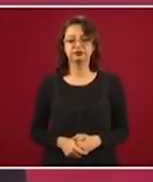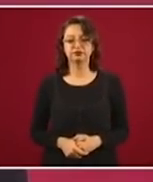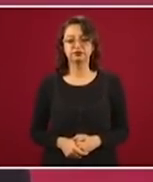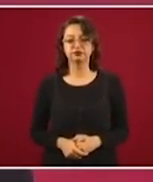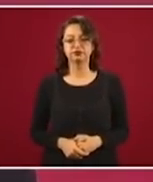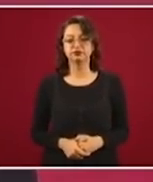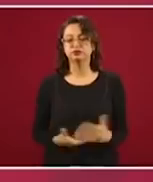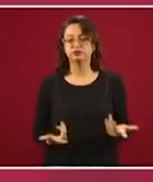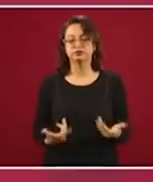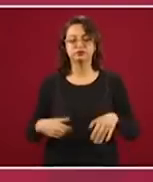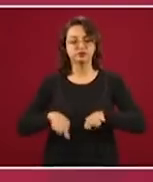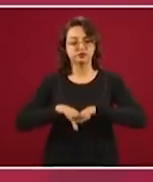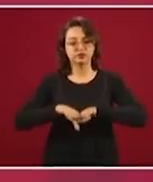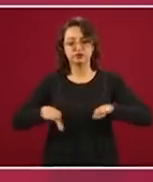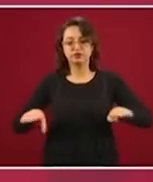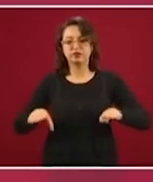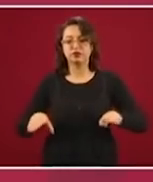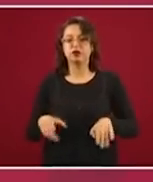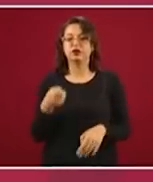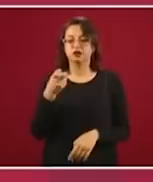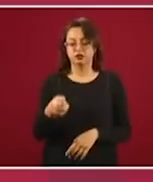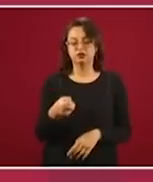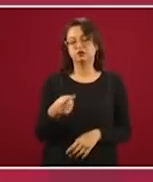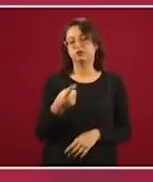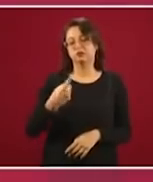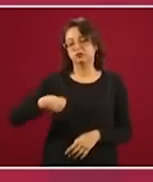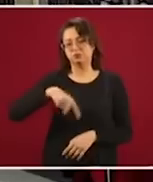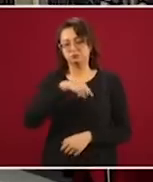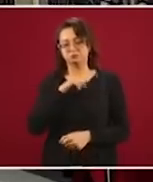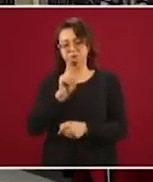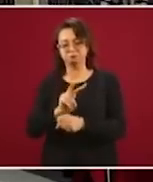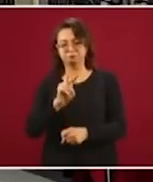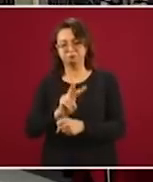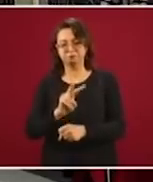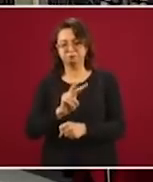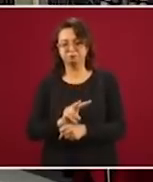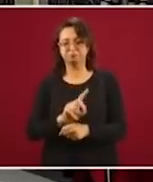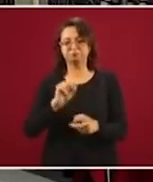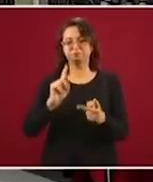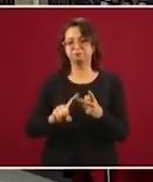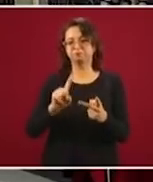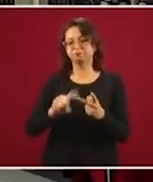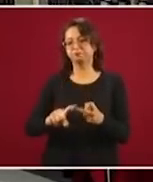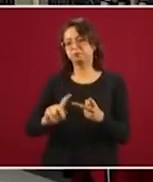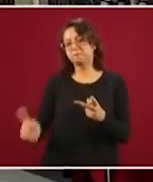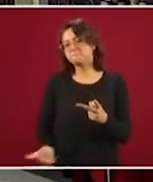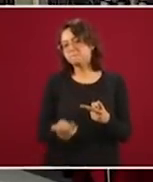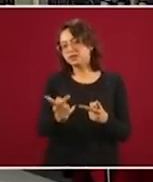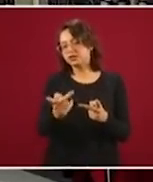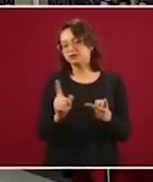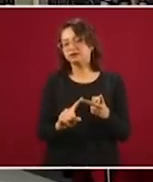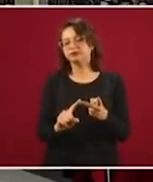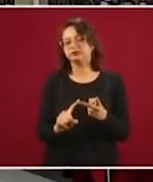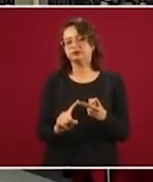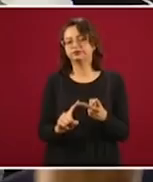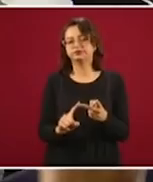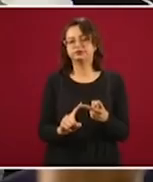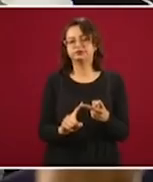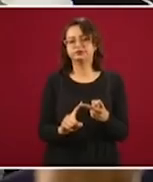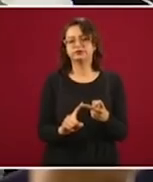que haya democracia. Entonces, eso es lo que vamos a estar. Presidente, segunda pregunta respecto